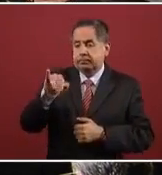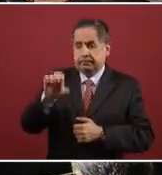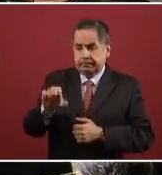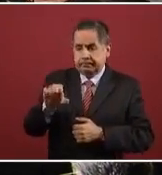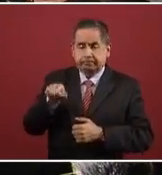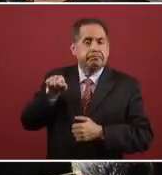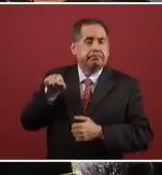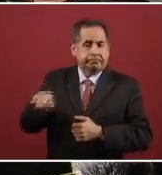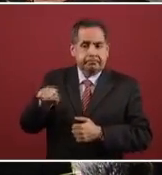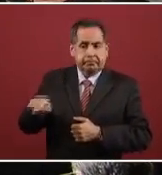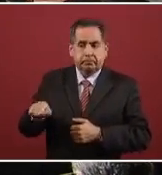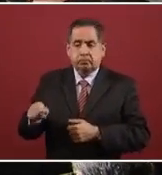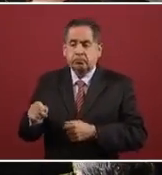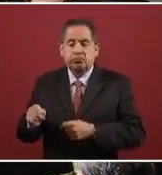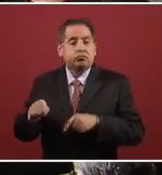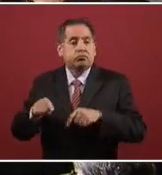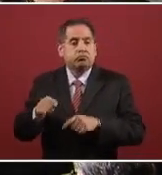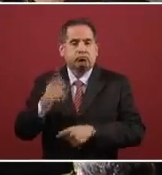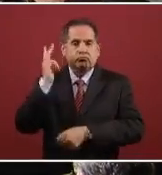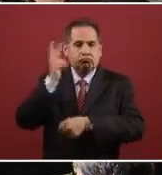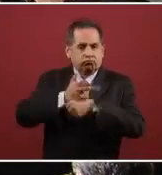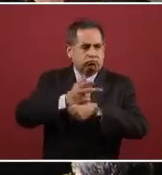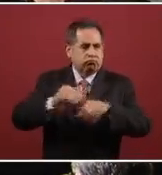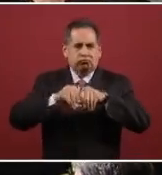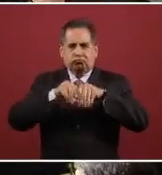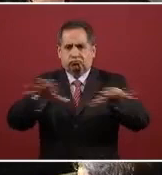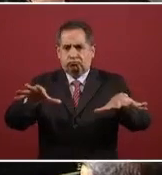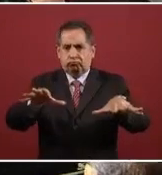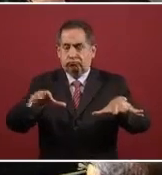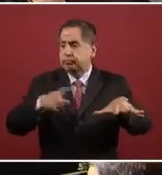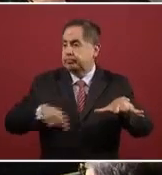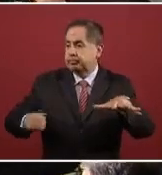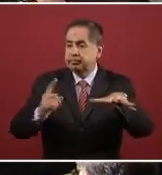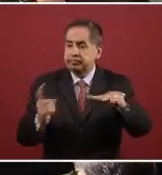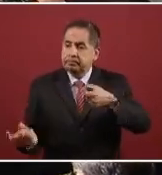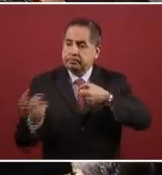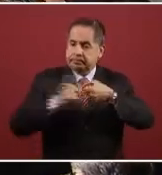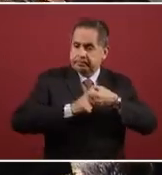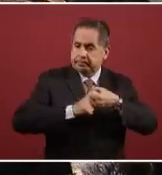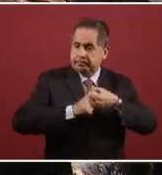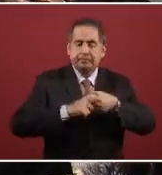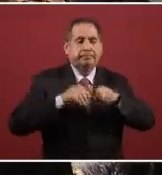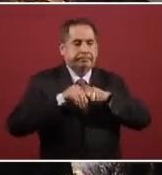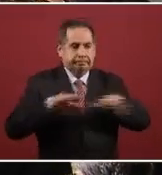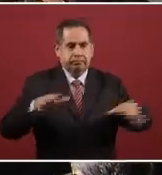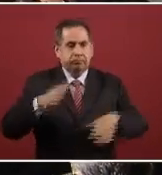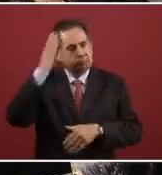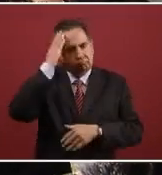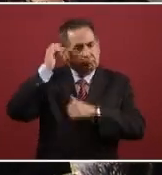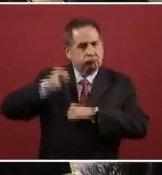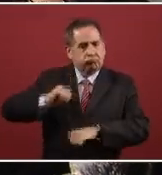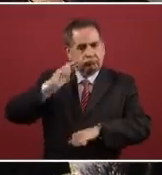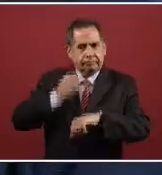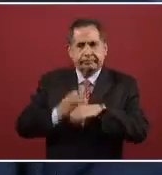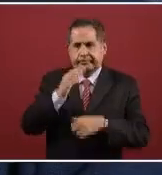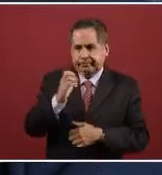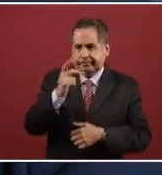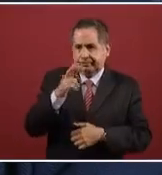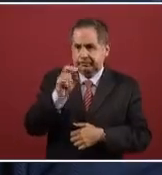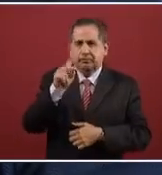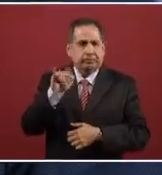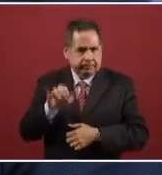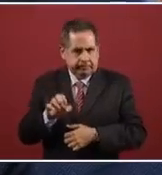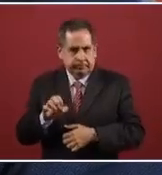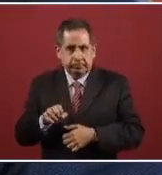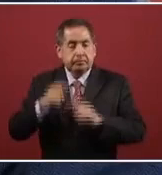es quien nos proporcionará la señal a los medios públicos, también a los medios privados, y el trabajo